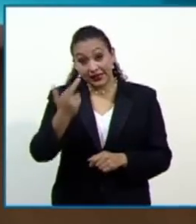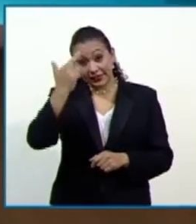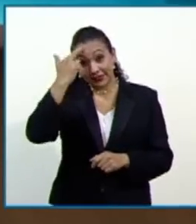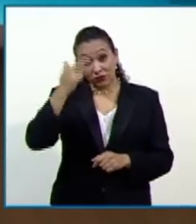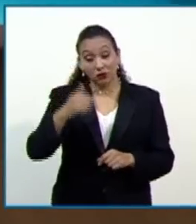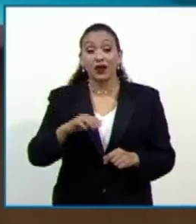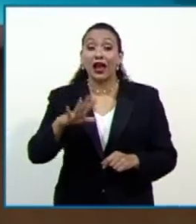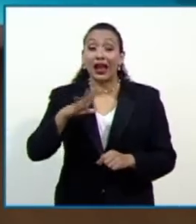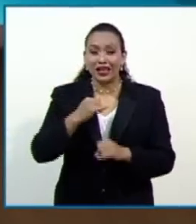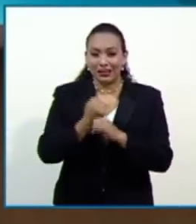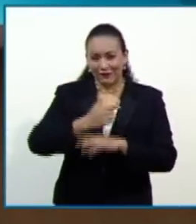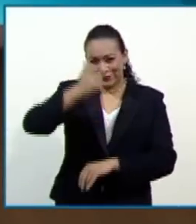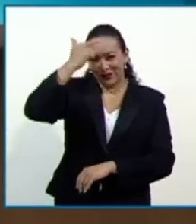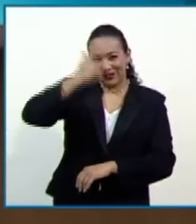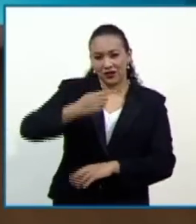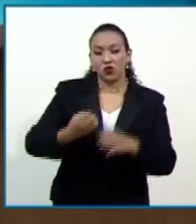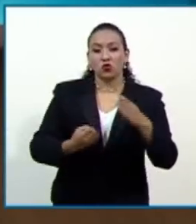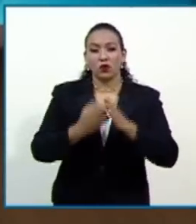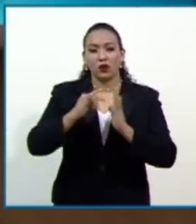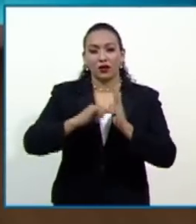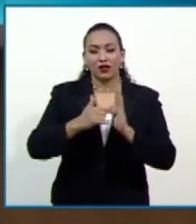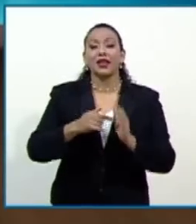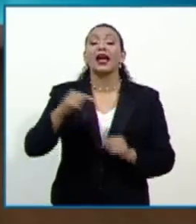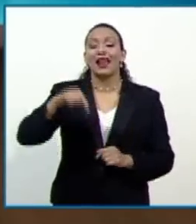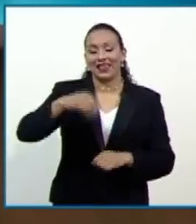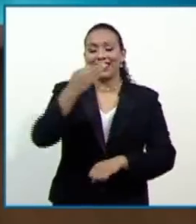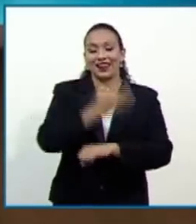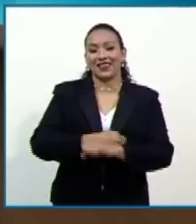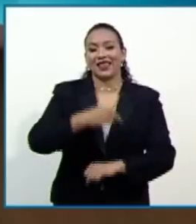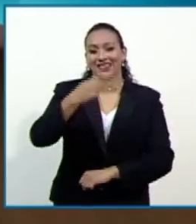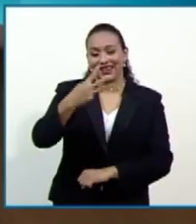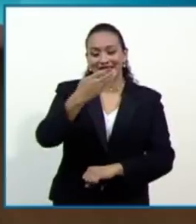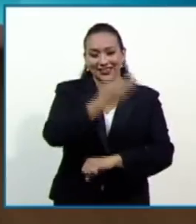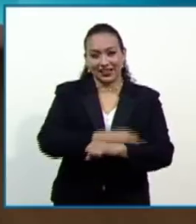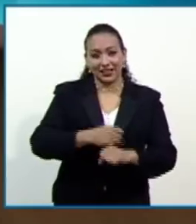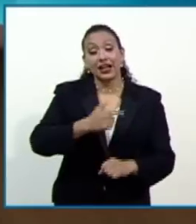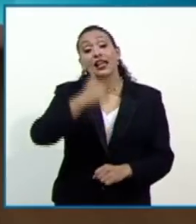corte informativo en su nuevo horario de las 3 de la tarde y el